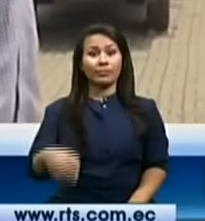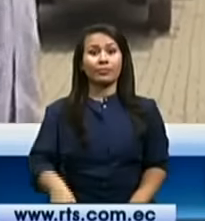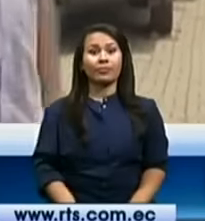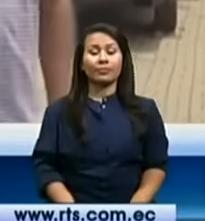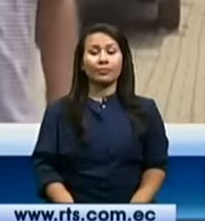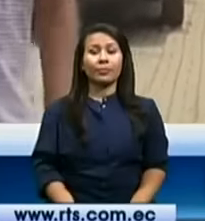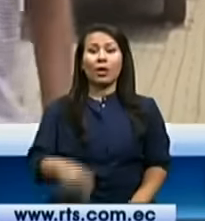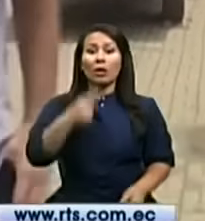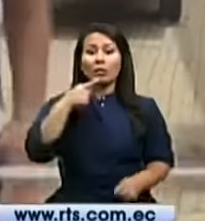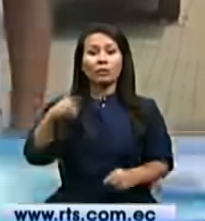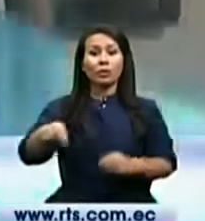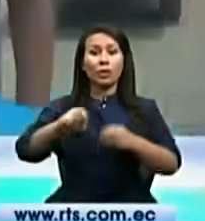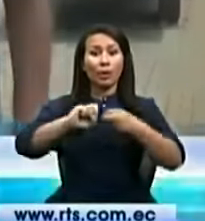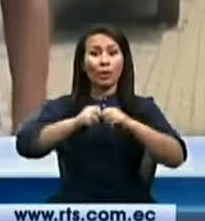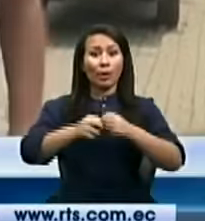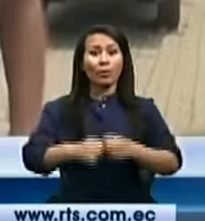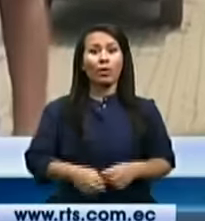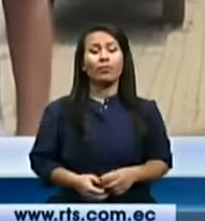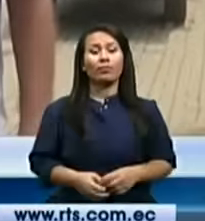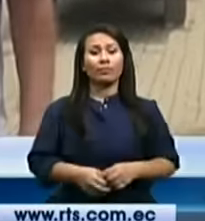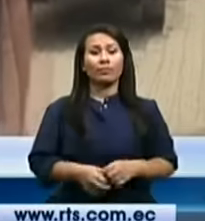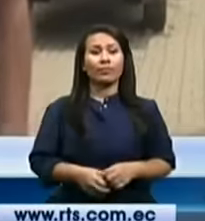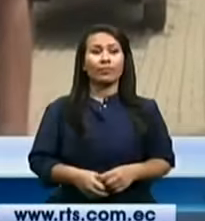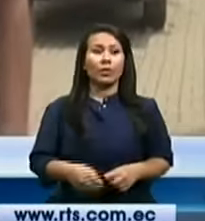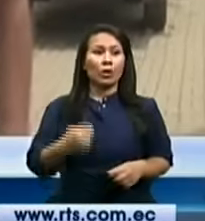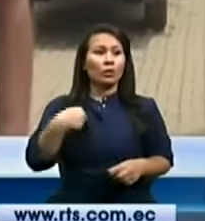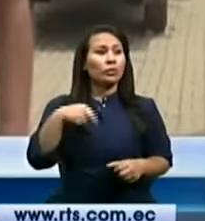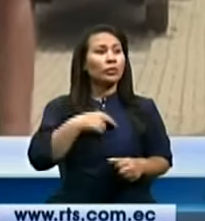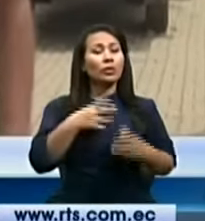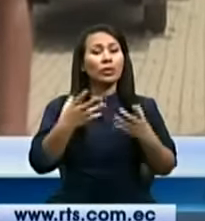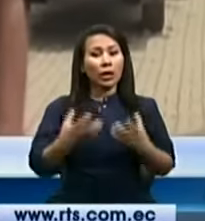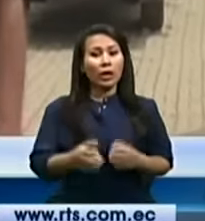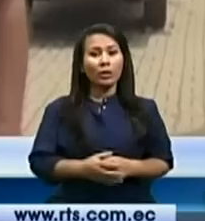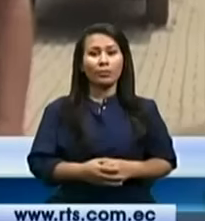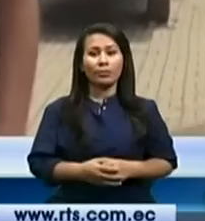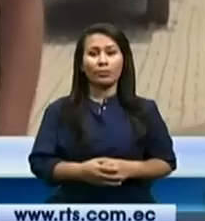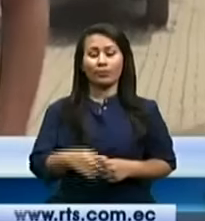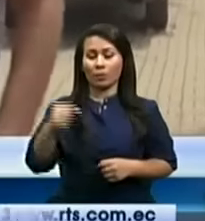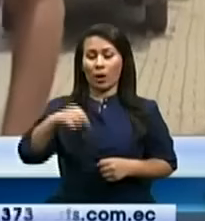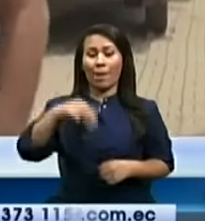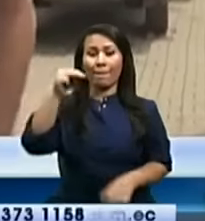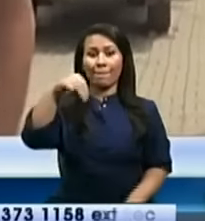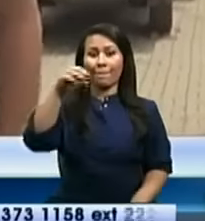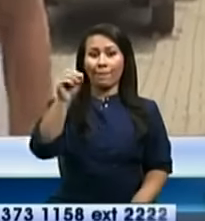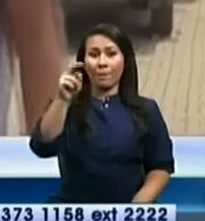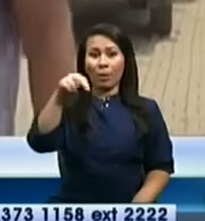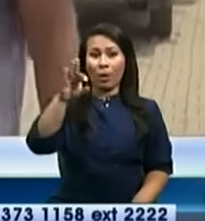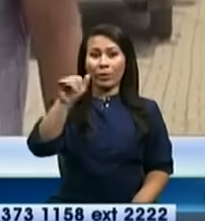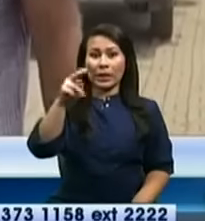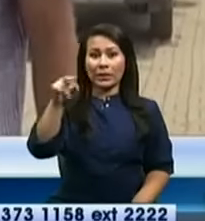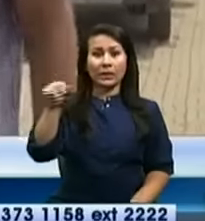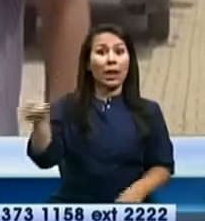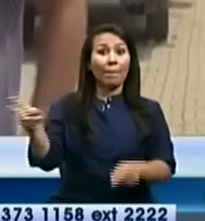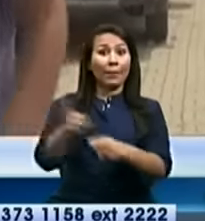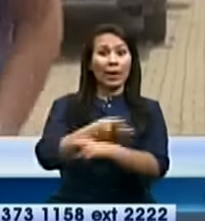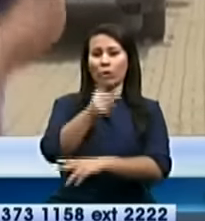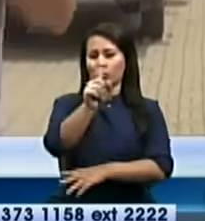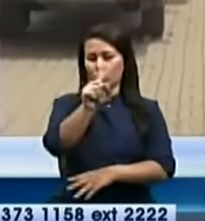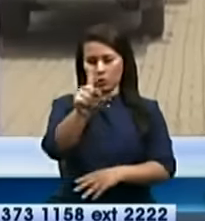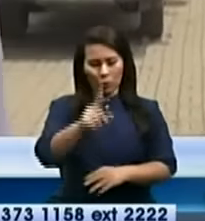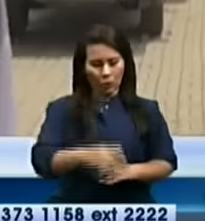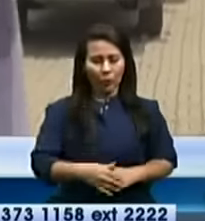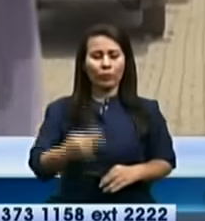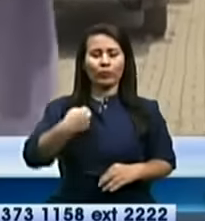por esta situación se cree un paradigma que signifique que Montañita es un lugar desconfiable. No es así.